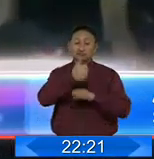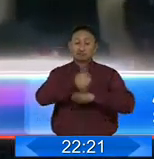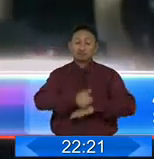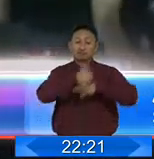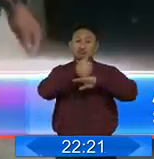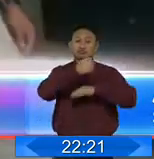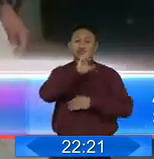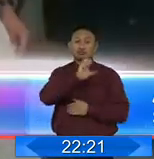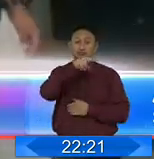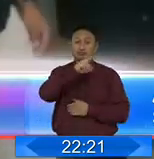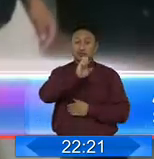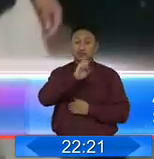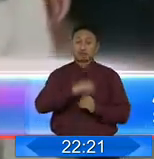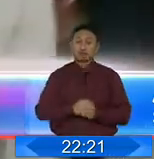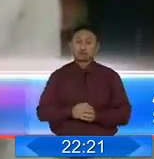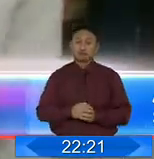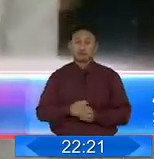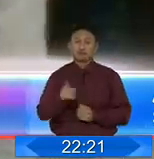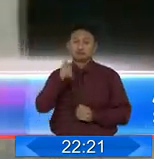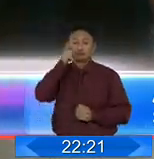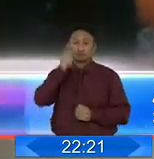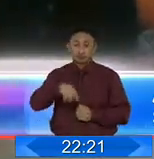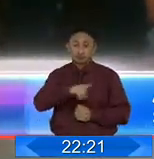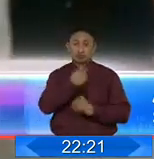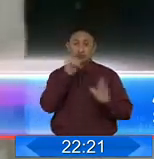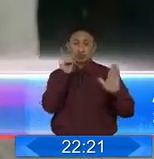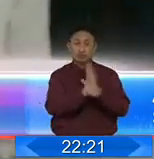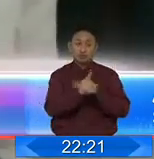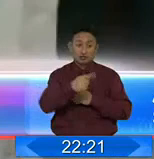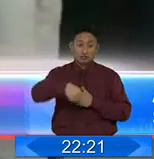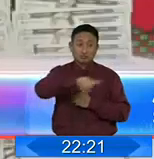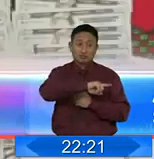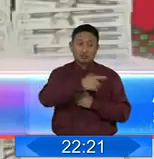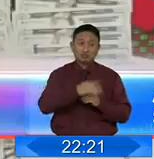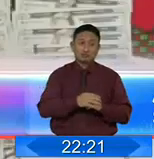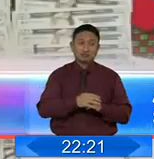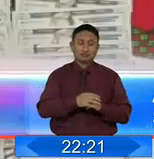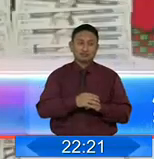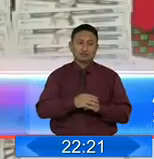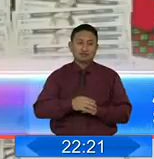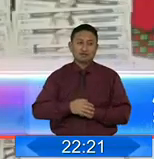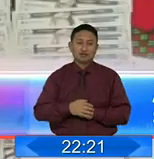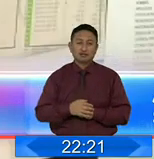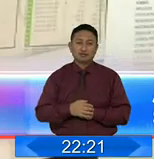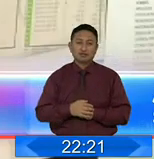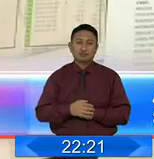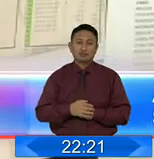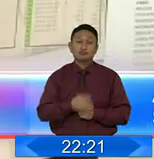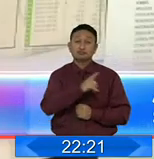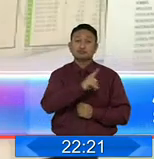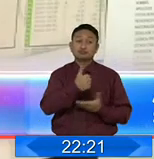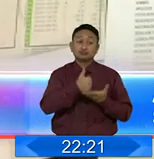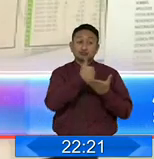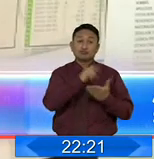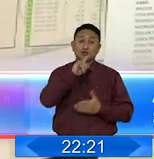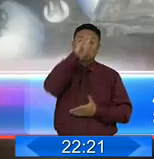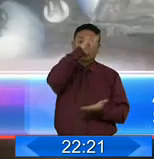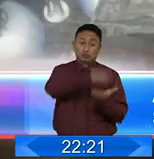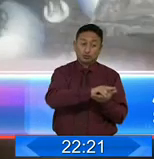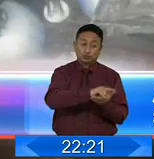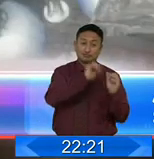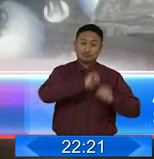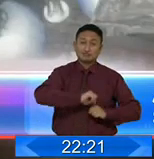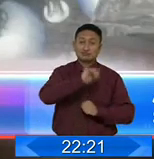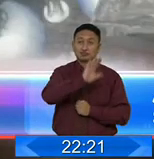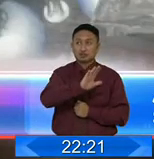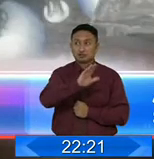del CNE. La Fiscalía los acusa de ofrecer cargos en la aviación civil y aduanas a cambio de 5 y